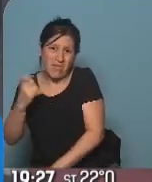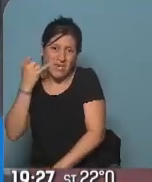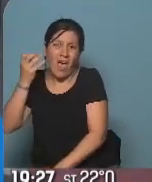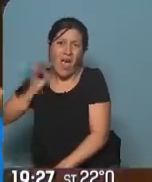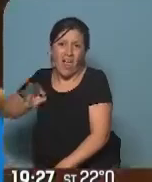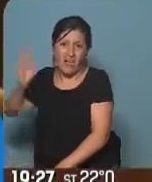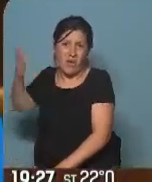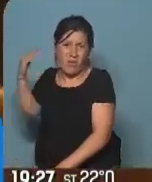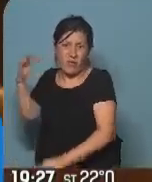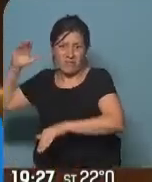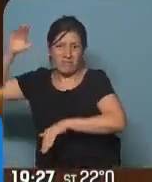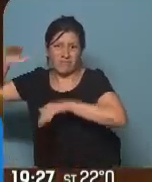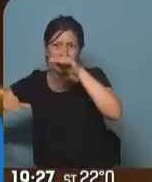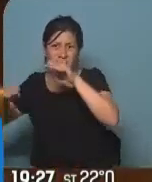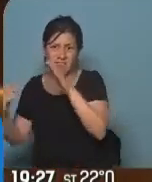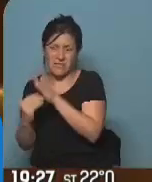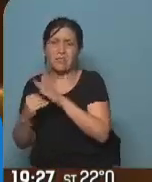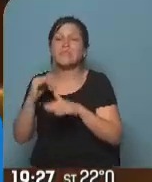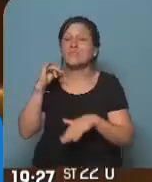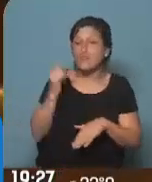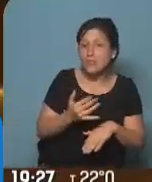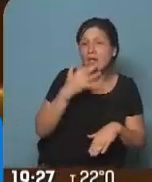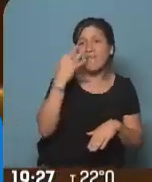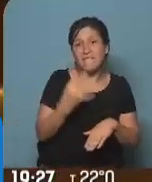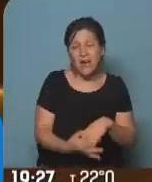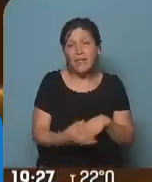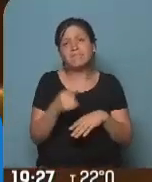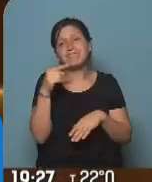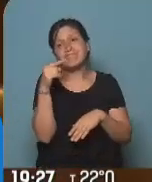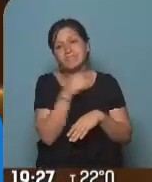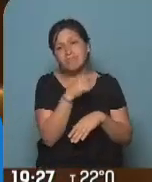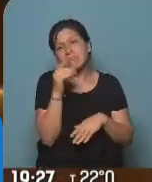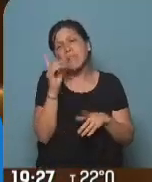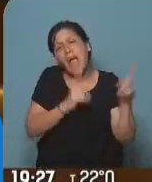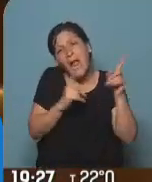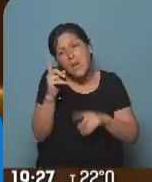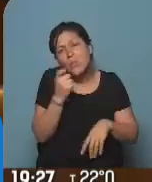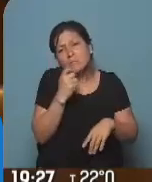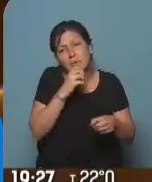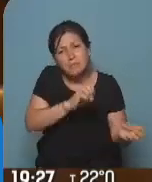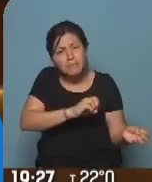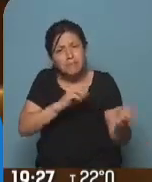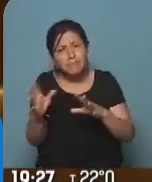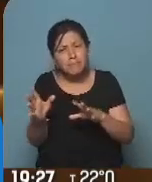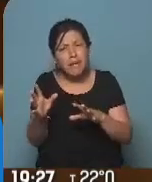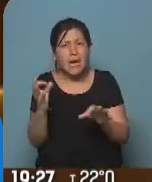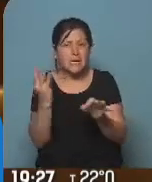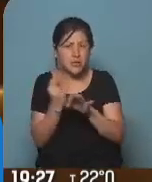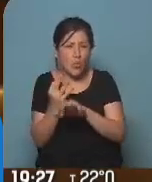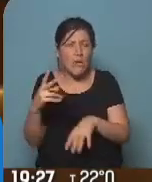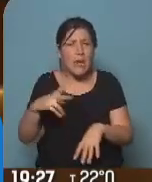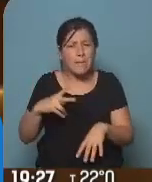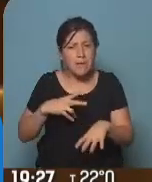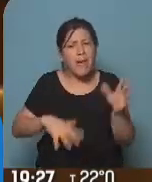en una y otra. Sí, eso ha pasado. Obviamente en algunos casos ese pasaje a la educación privada es más fuerte en